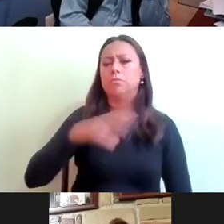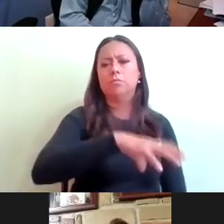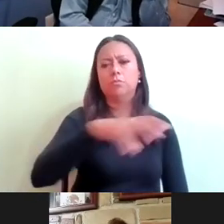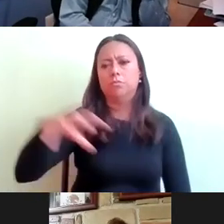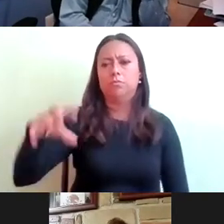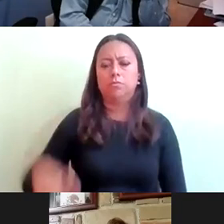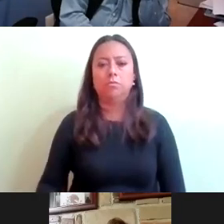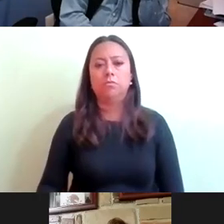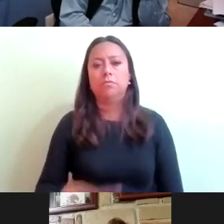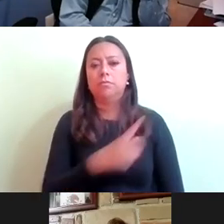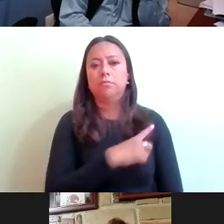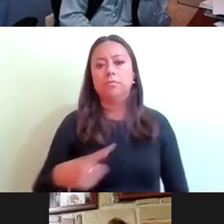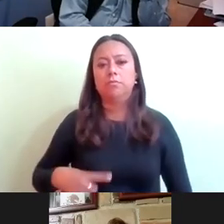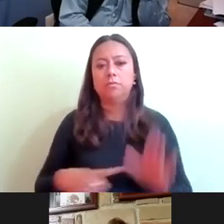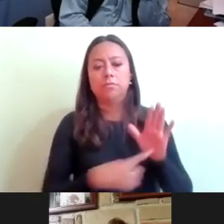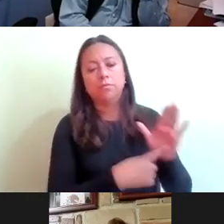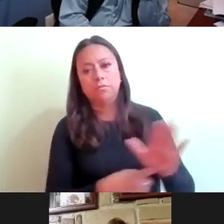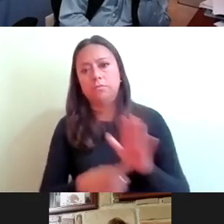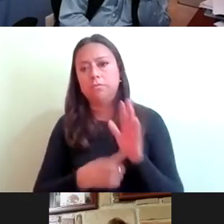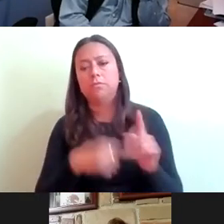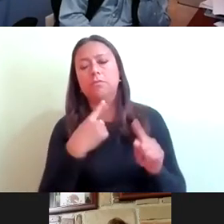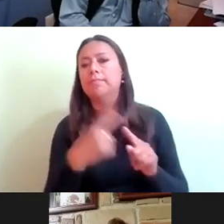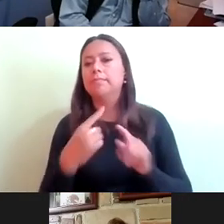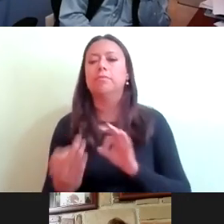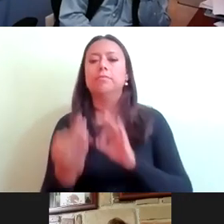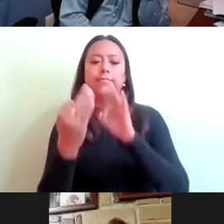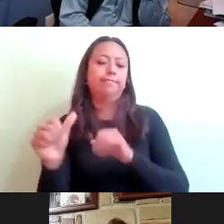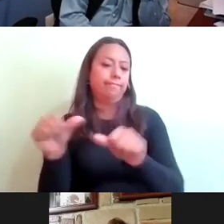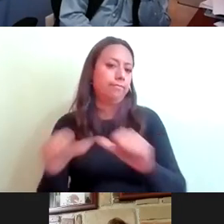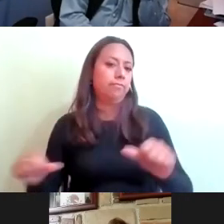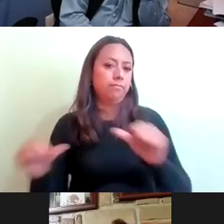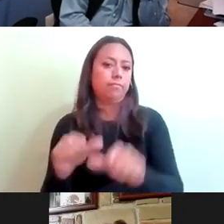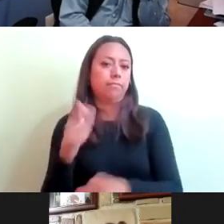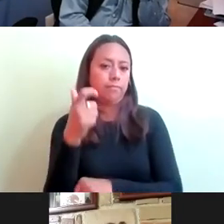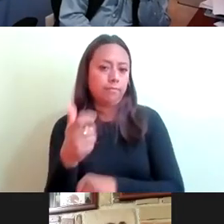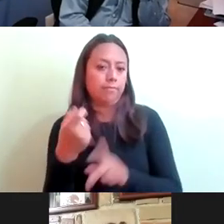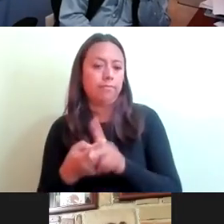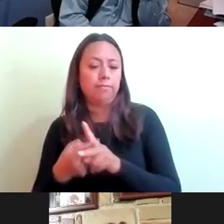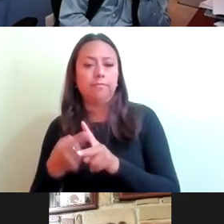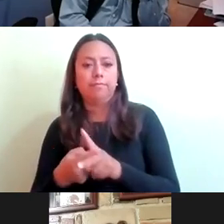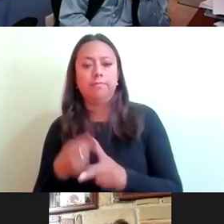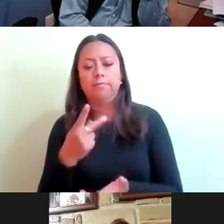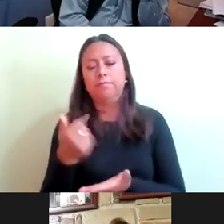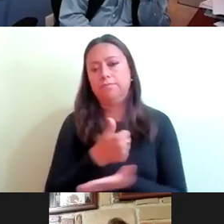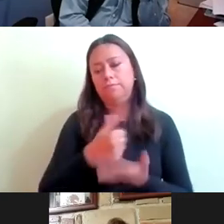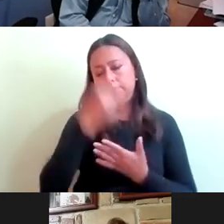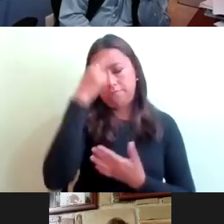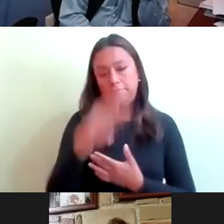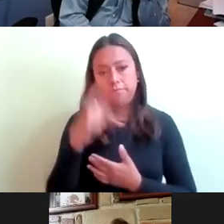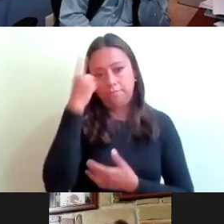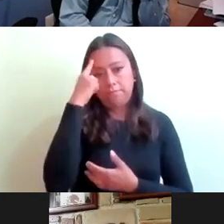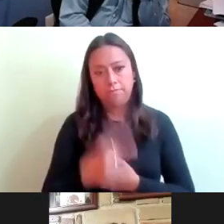que demostrar al área de finanzas de la Ciudad de México, precisamente para no tener